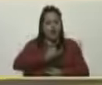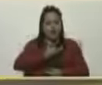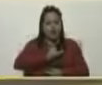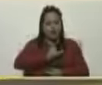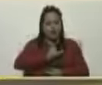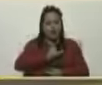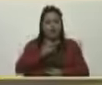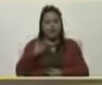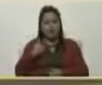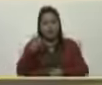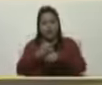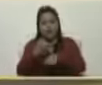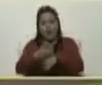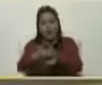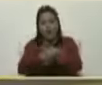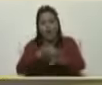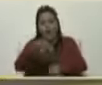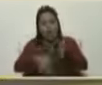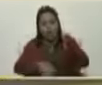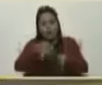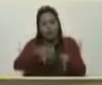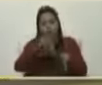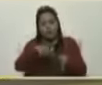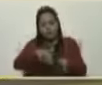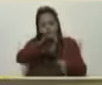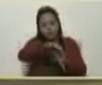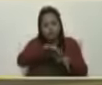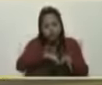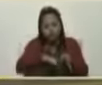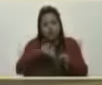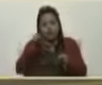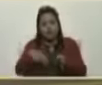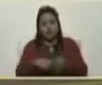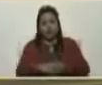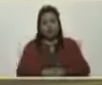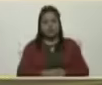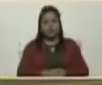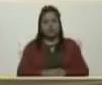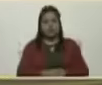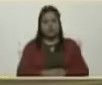soy abogado, presidente, soy productor agropecuario también,